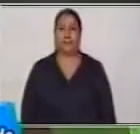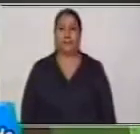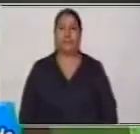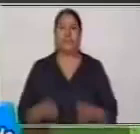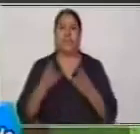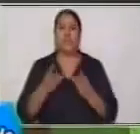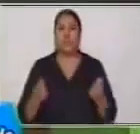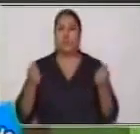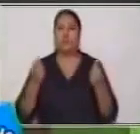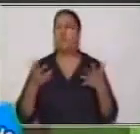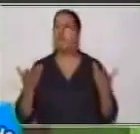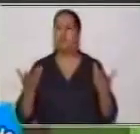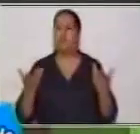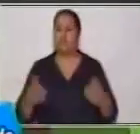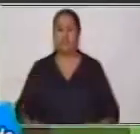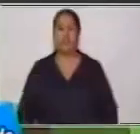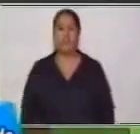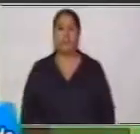Solución.